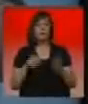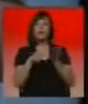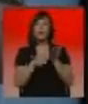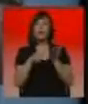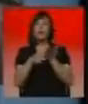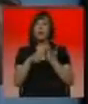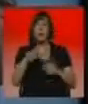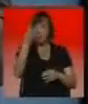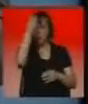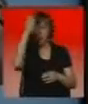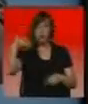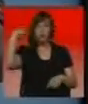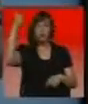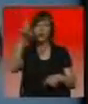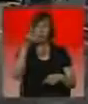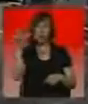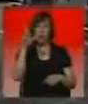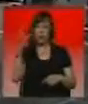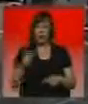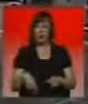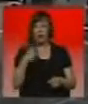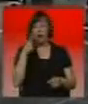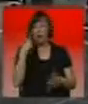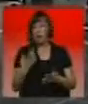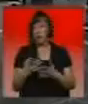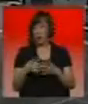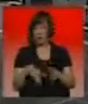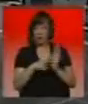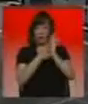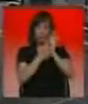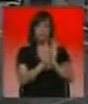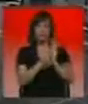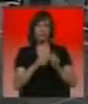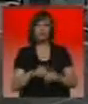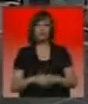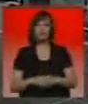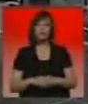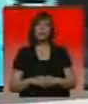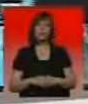comparecerá el próximo lunes para presentar sus pruebas de descargo. Rommel Garzón, Cámara Noticias.